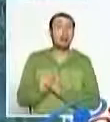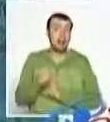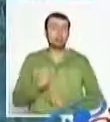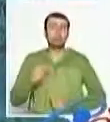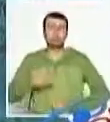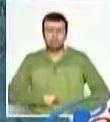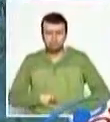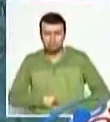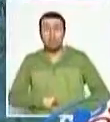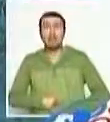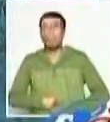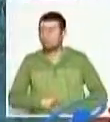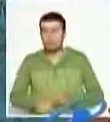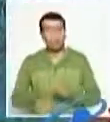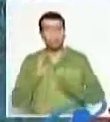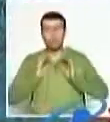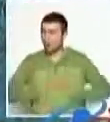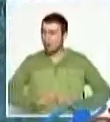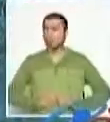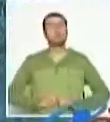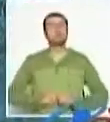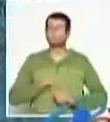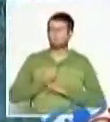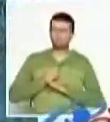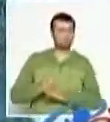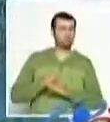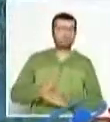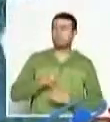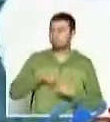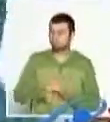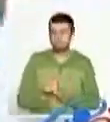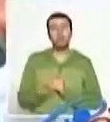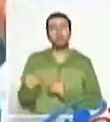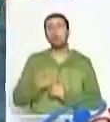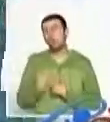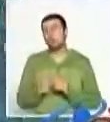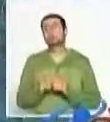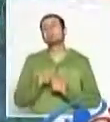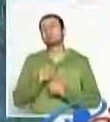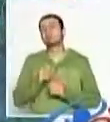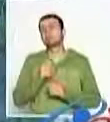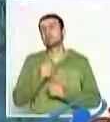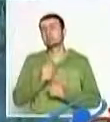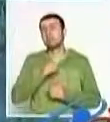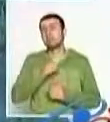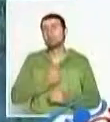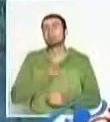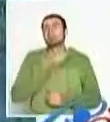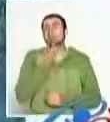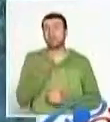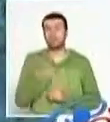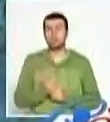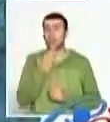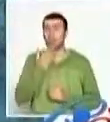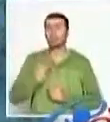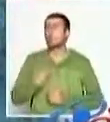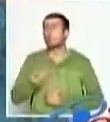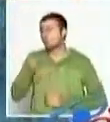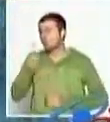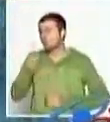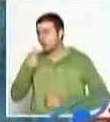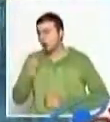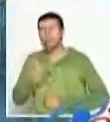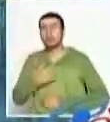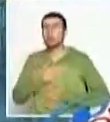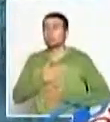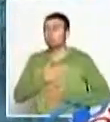respuesta fisiológica. Y si yo antibiológicamente a base de medicamentos, por ejemplo, inhibo esos procesos que son procesos